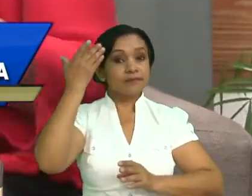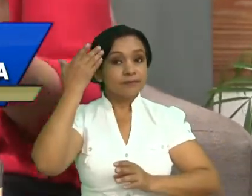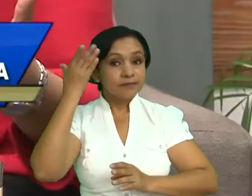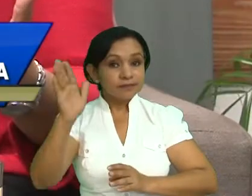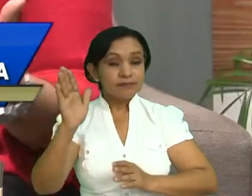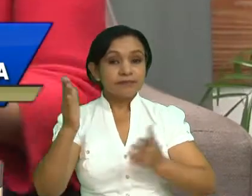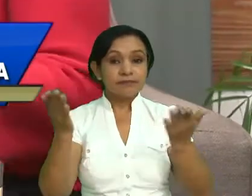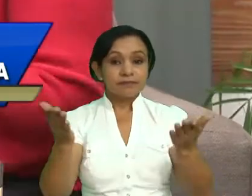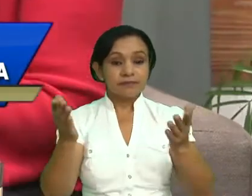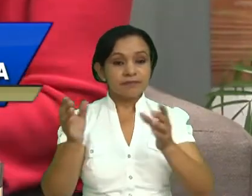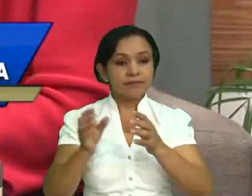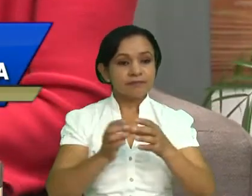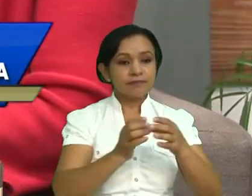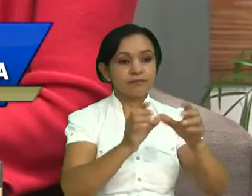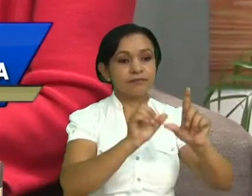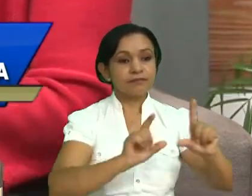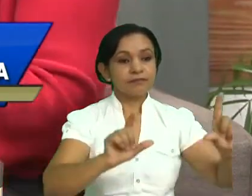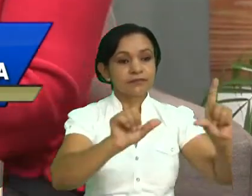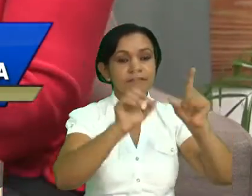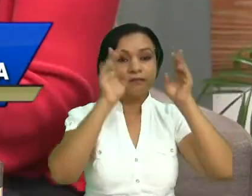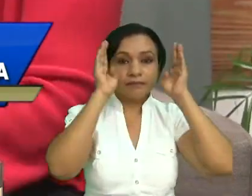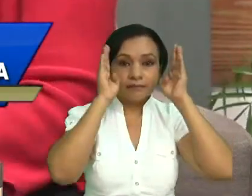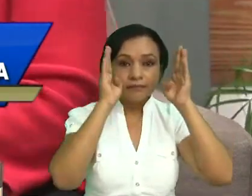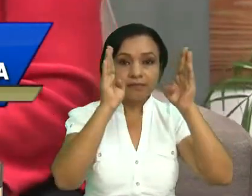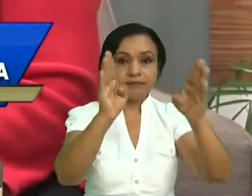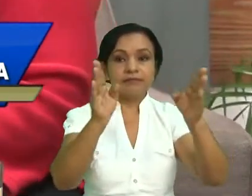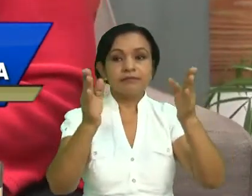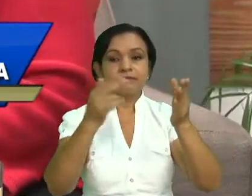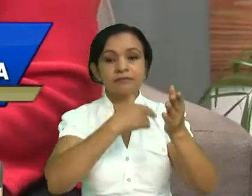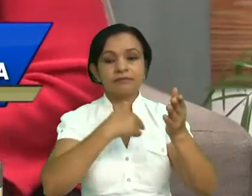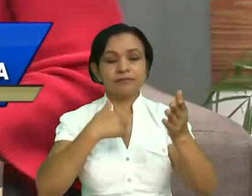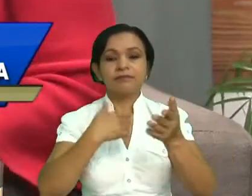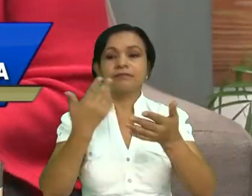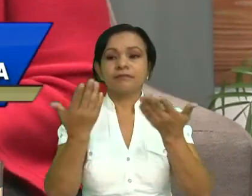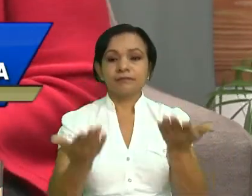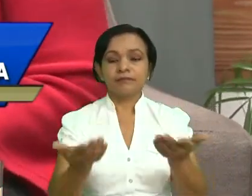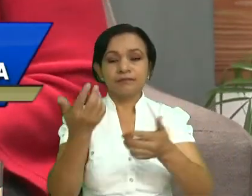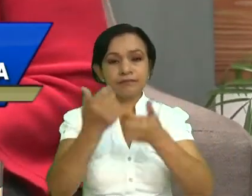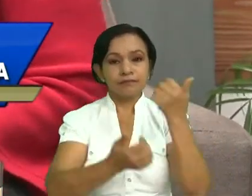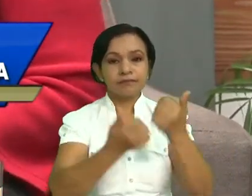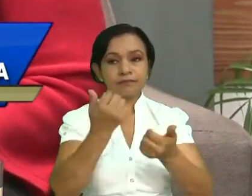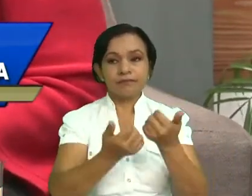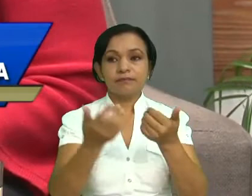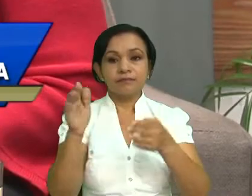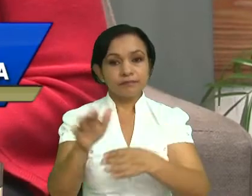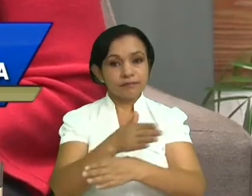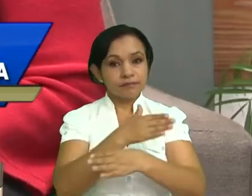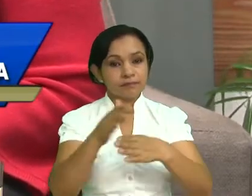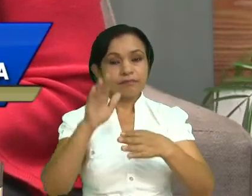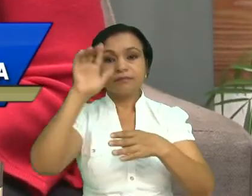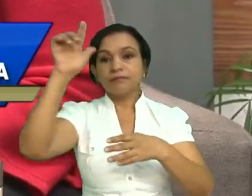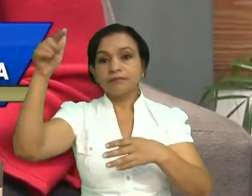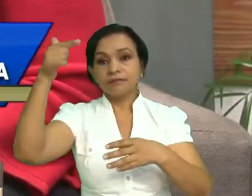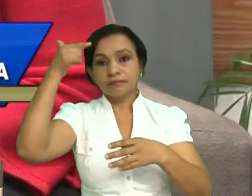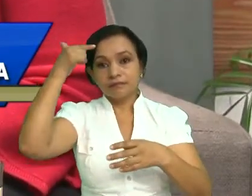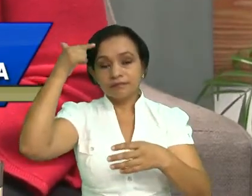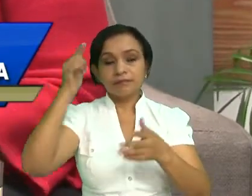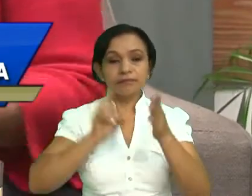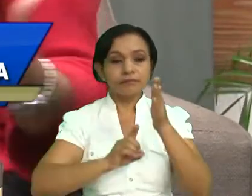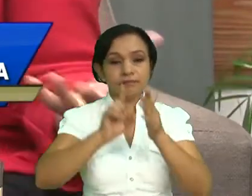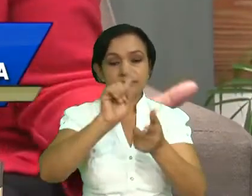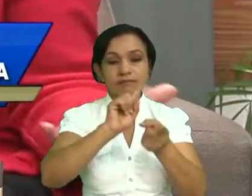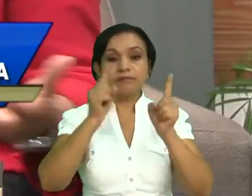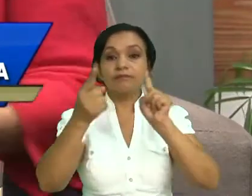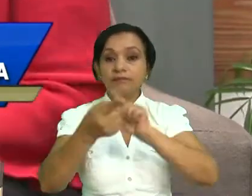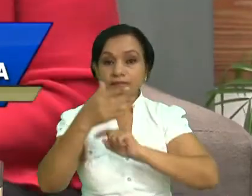ellos acuden a un lugar van a ser escuchados, atendidos, y se les va a resolver el problema, que esa es la diferencia, un gobierno revolucionario que